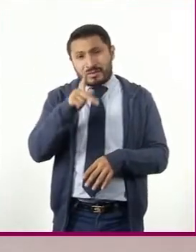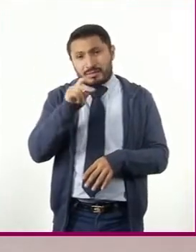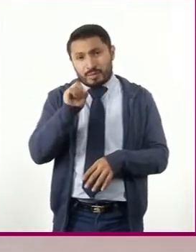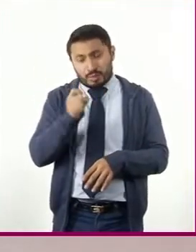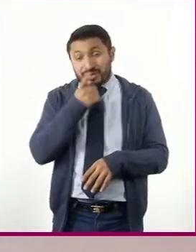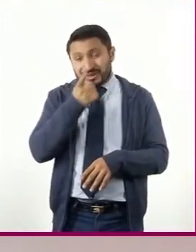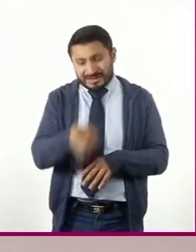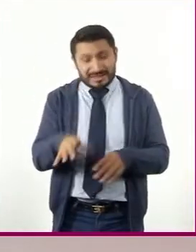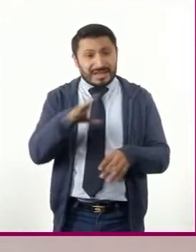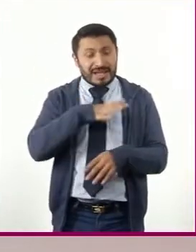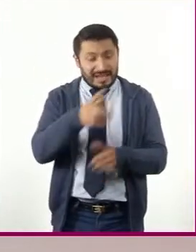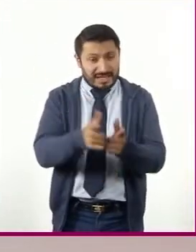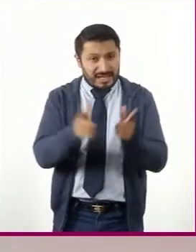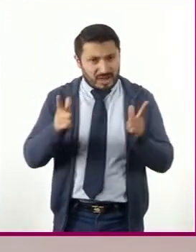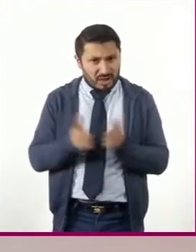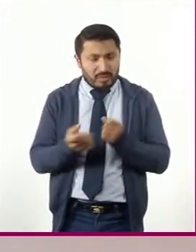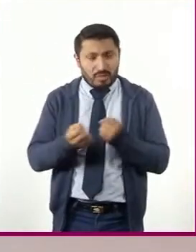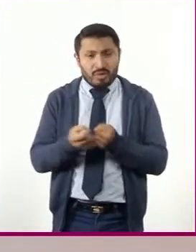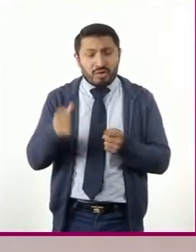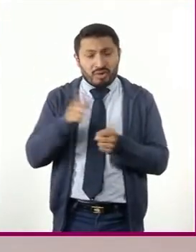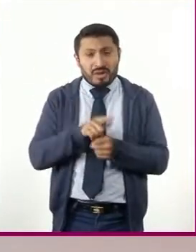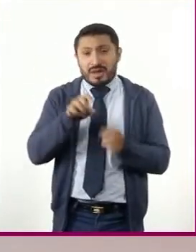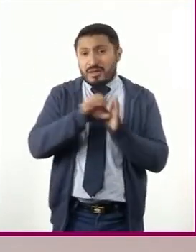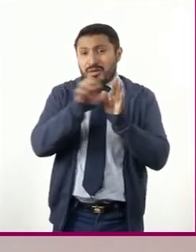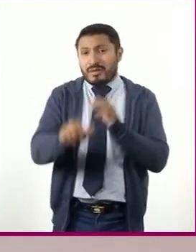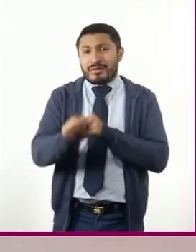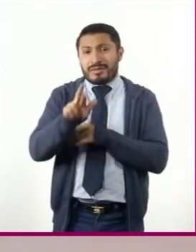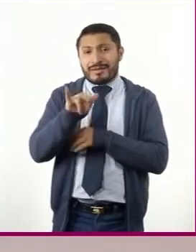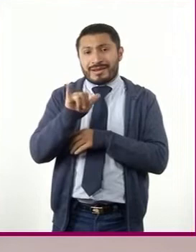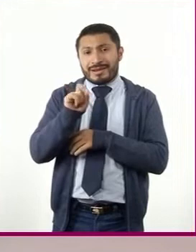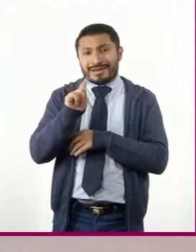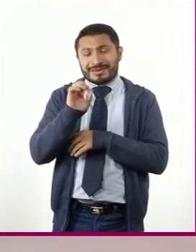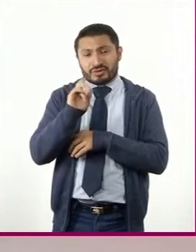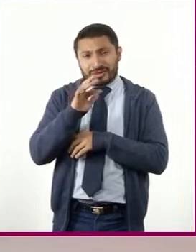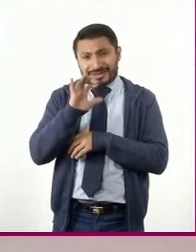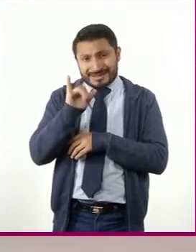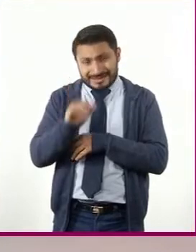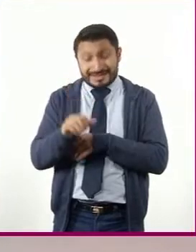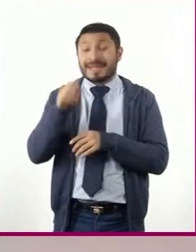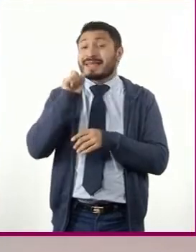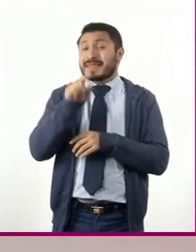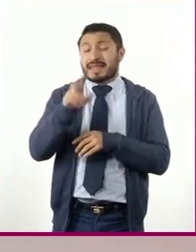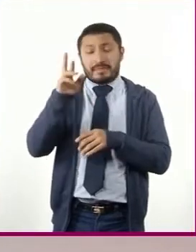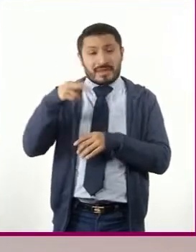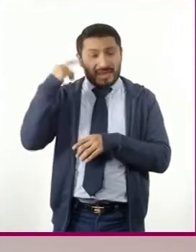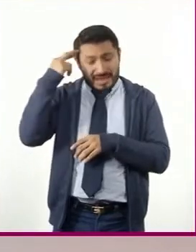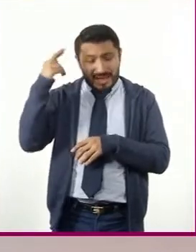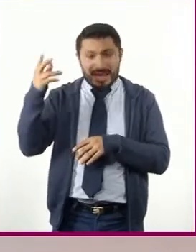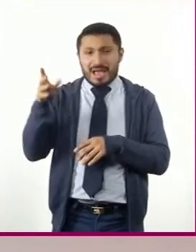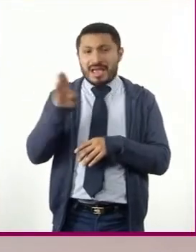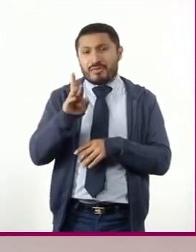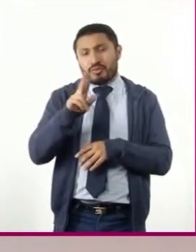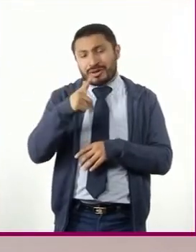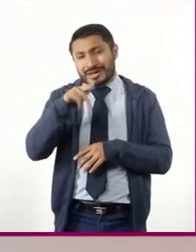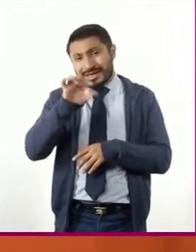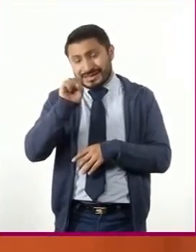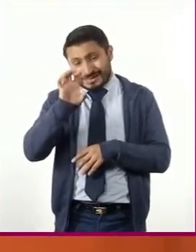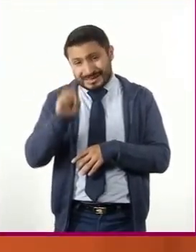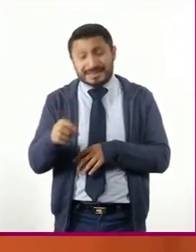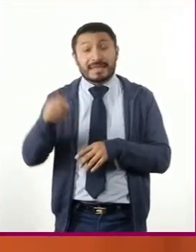había grupos sociales, por ejemplo, la aristocracia e incluso la realeza, los burgueses, los